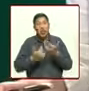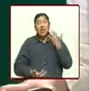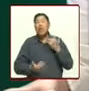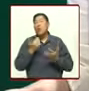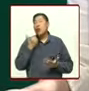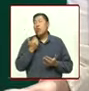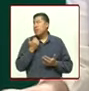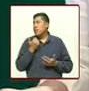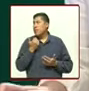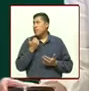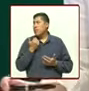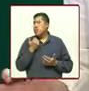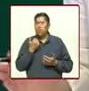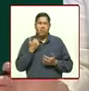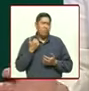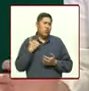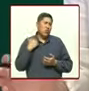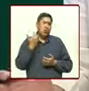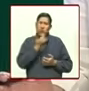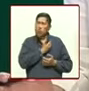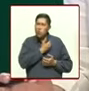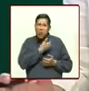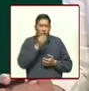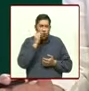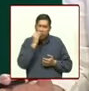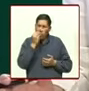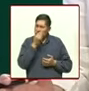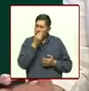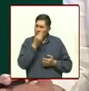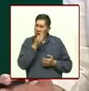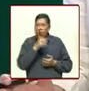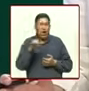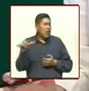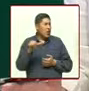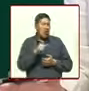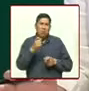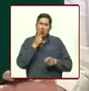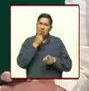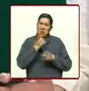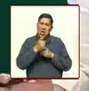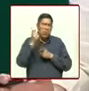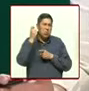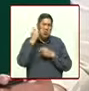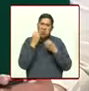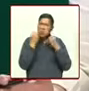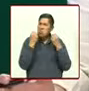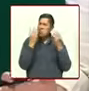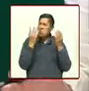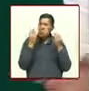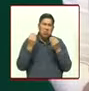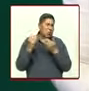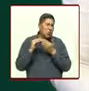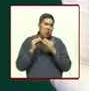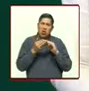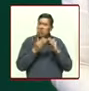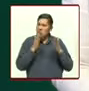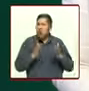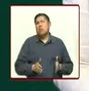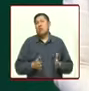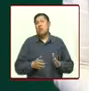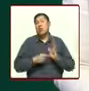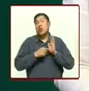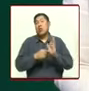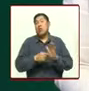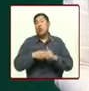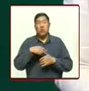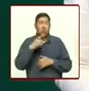no solamente está consumiendo nuestra flora y fauna, también están afectando bastante a los comunarios. Le queremos mostrar